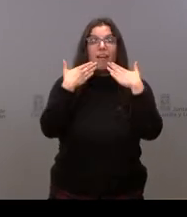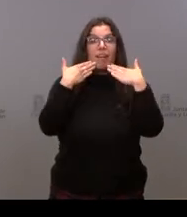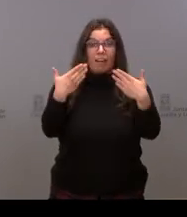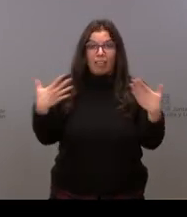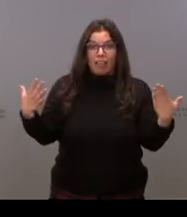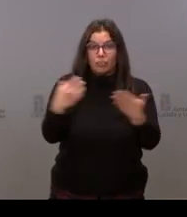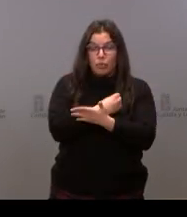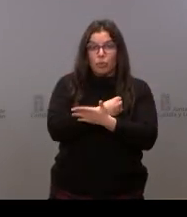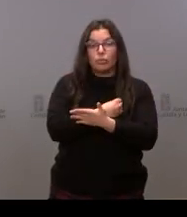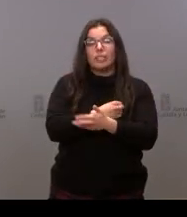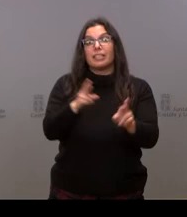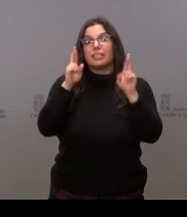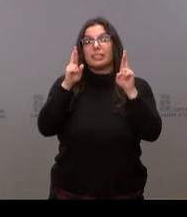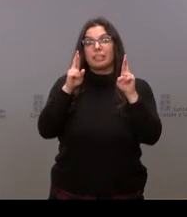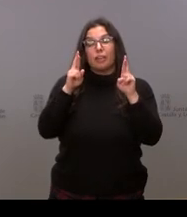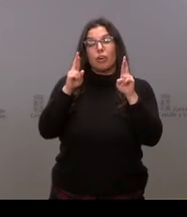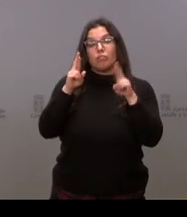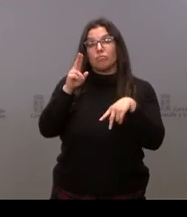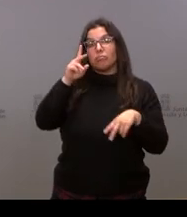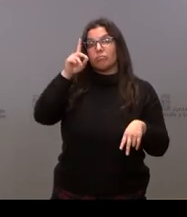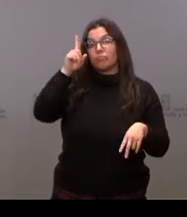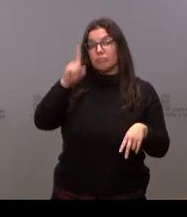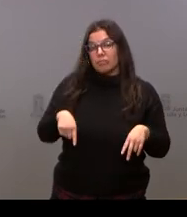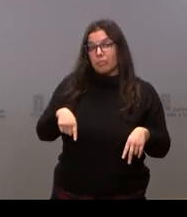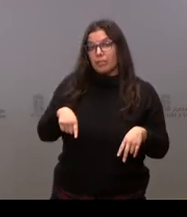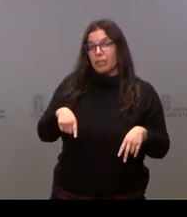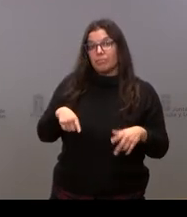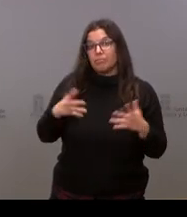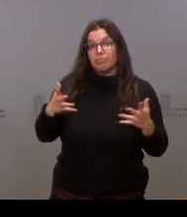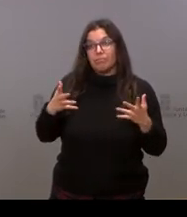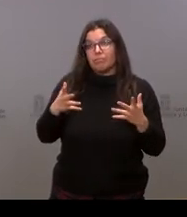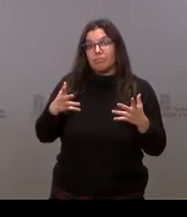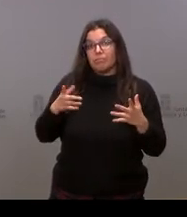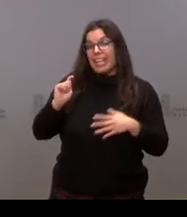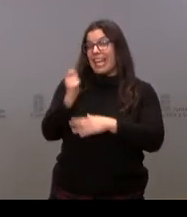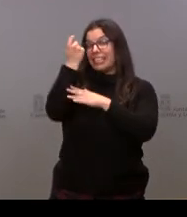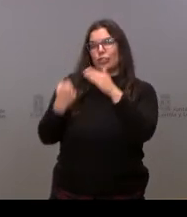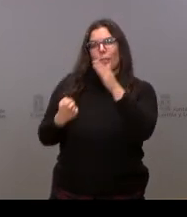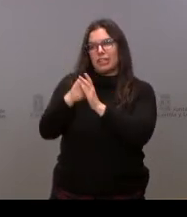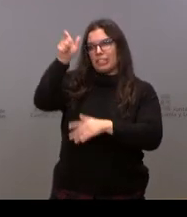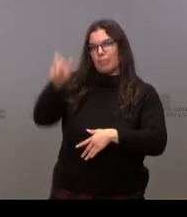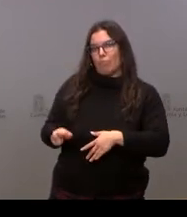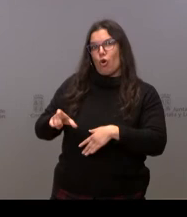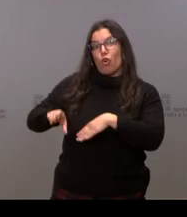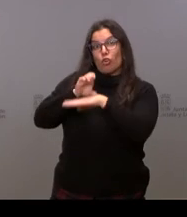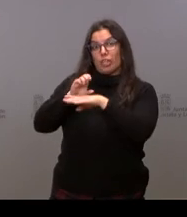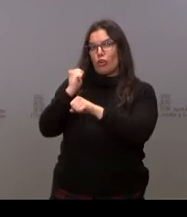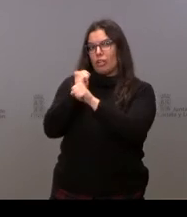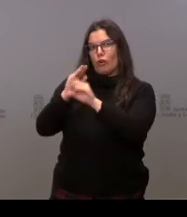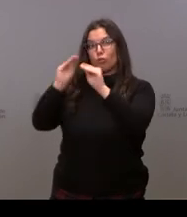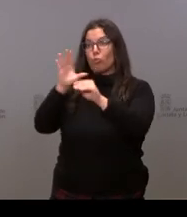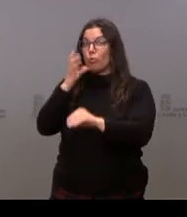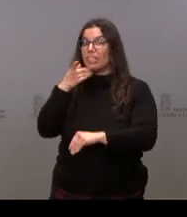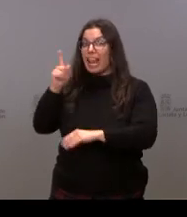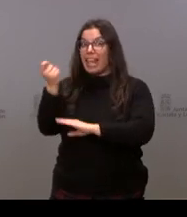y deseo la máxima el máximo éxito en su trabajo porque será el éxito de